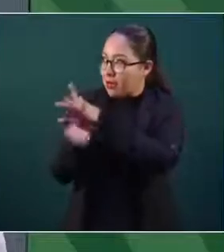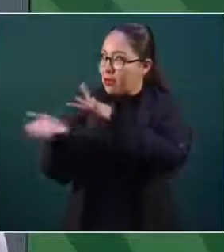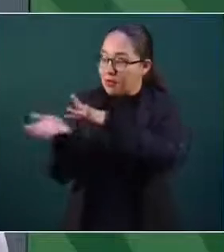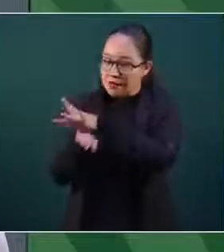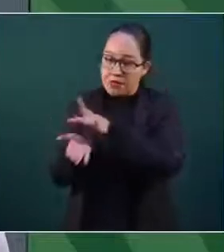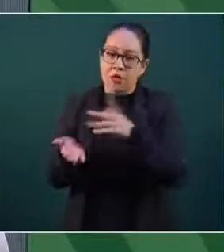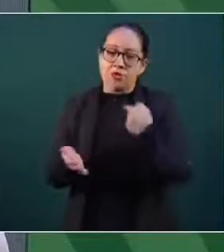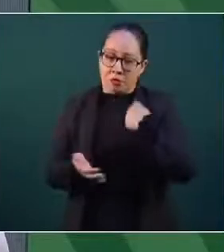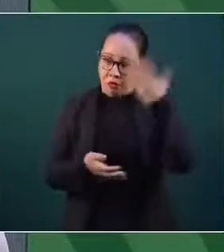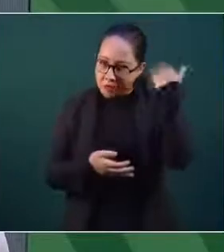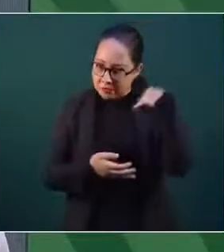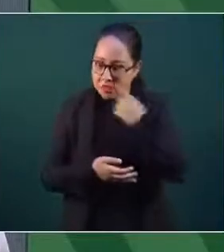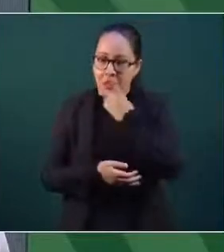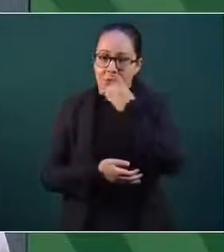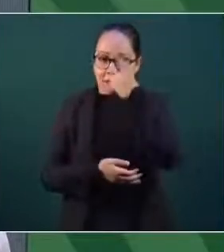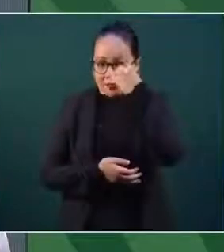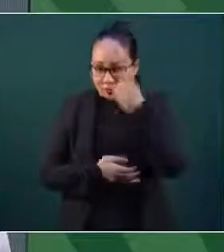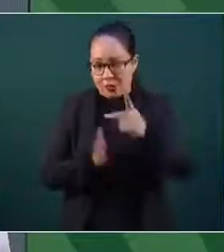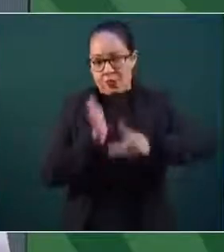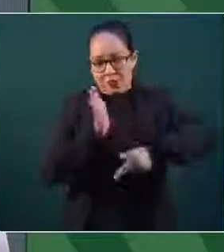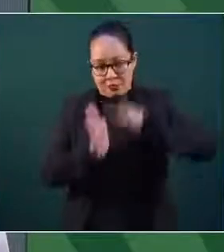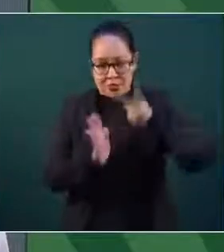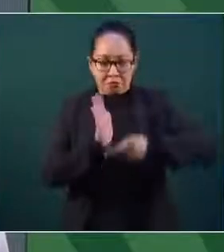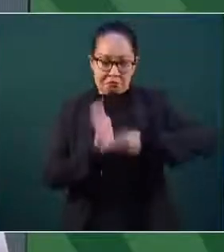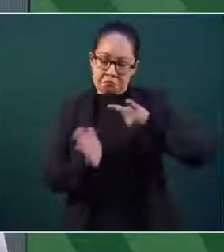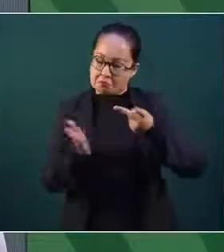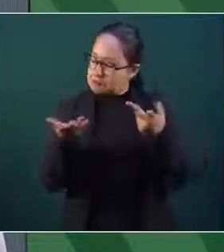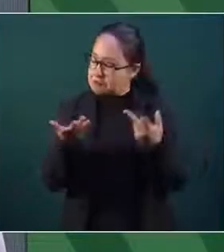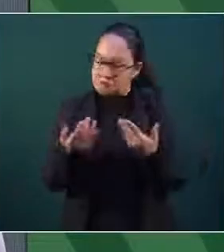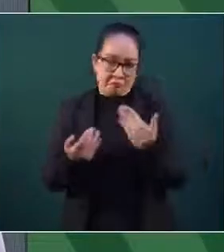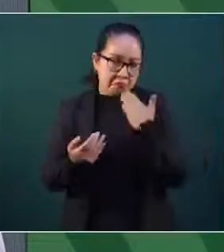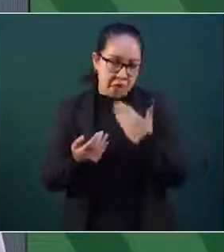no está de más seguirlo diciendo.